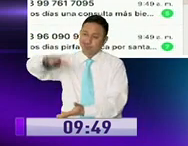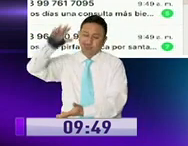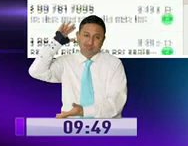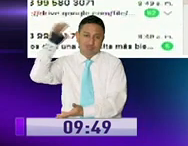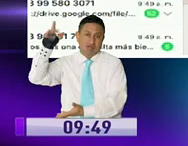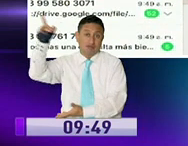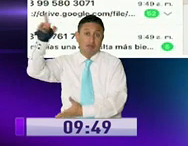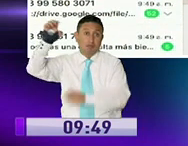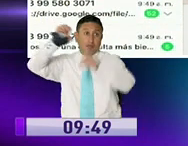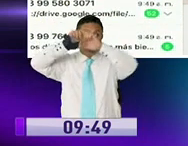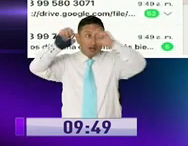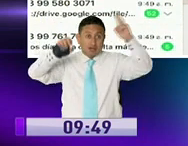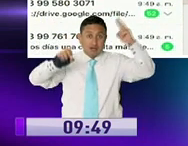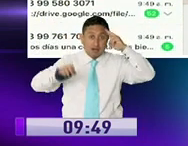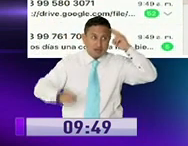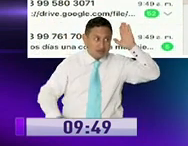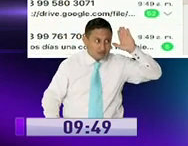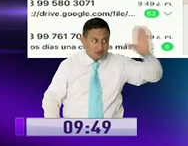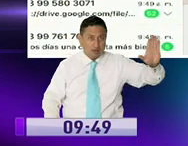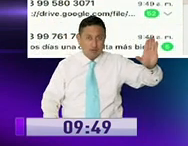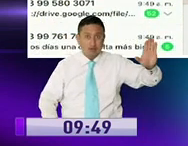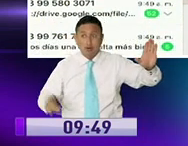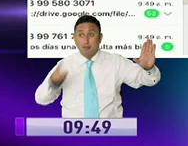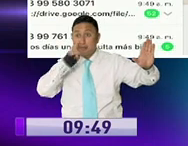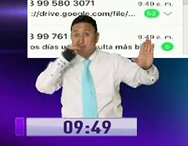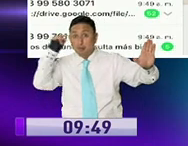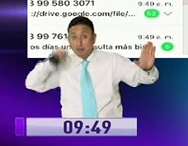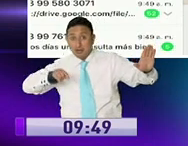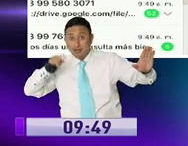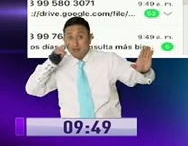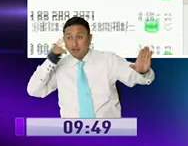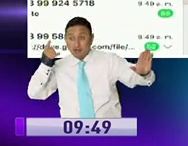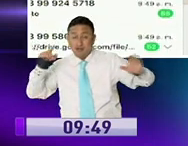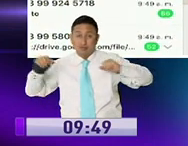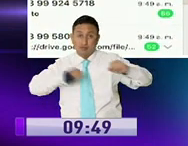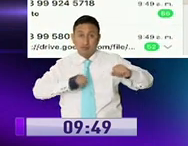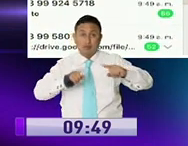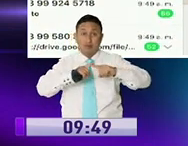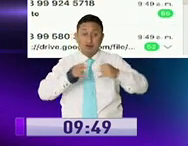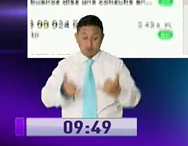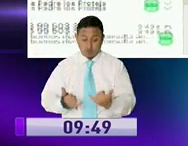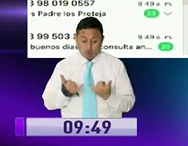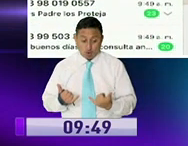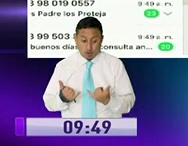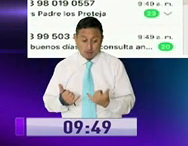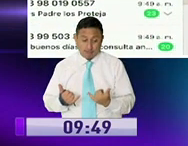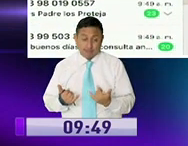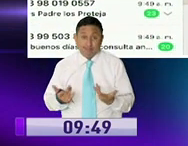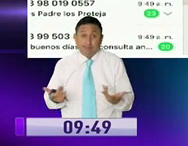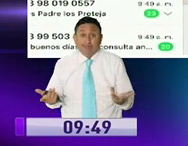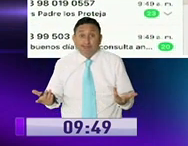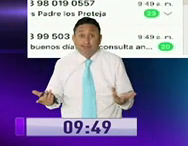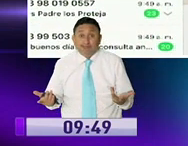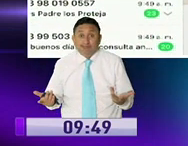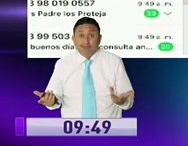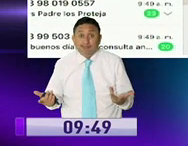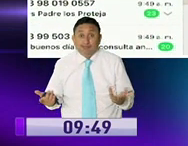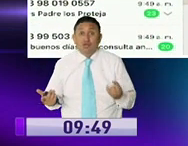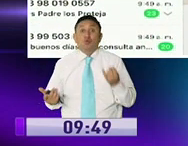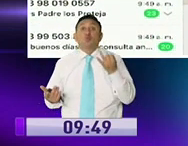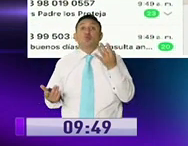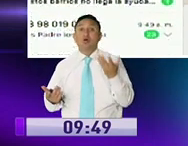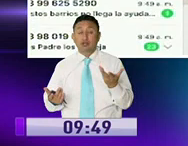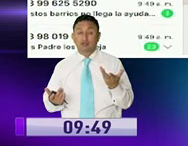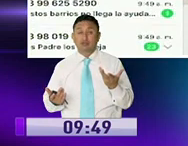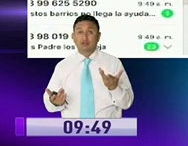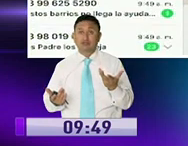tienen razón en lo que están hablando, daremos trámites, el empleado tiene razón. Pero en este momento, ¿cuántos de esos hay? Claro, es que el